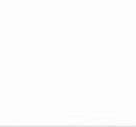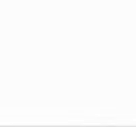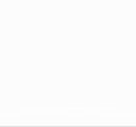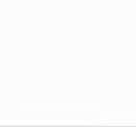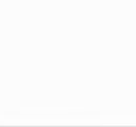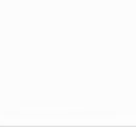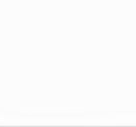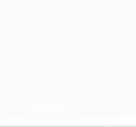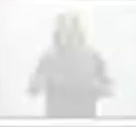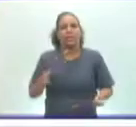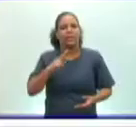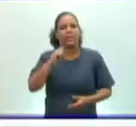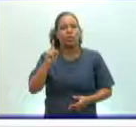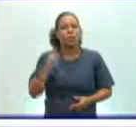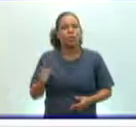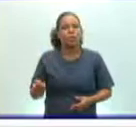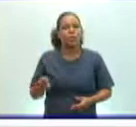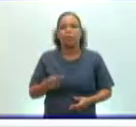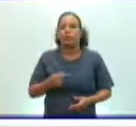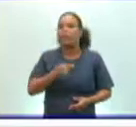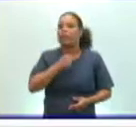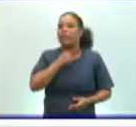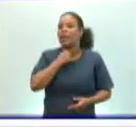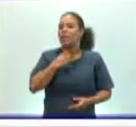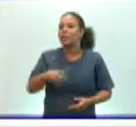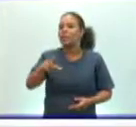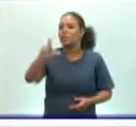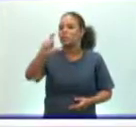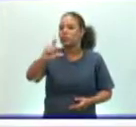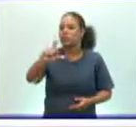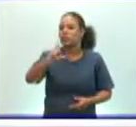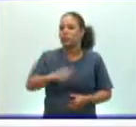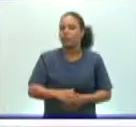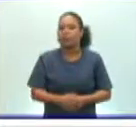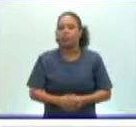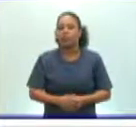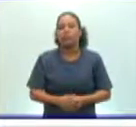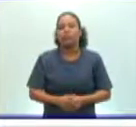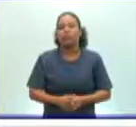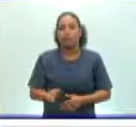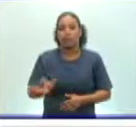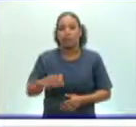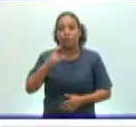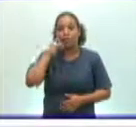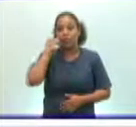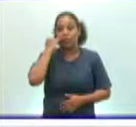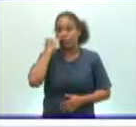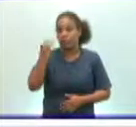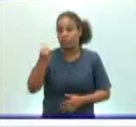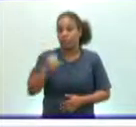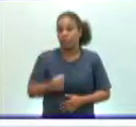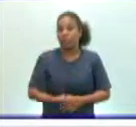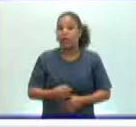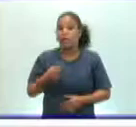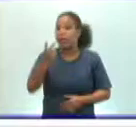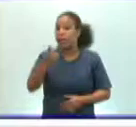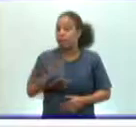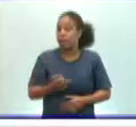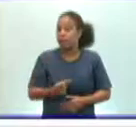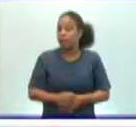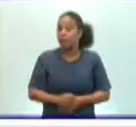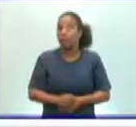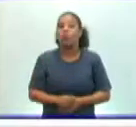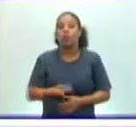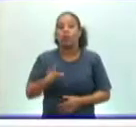¿Qué nos plantea el inciso C? Vamos también a identificar en la figura los